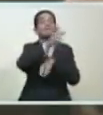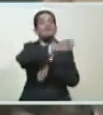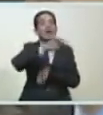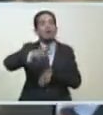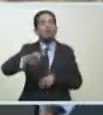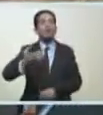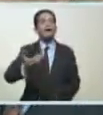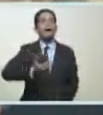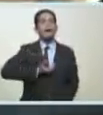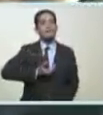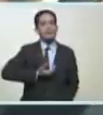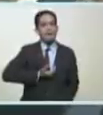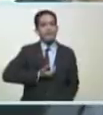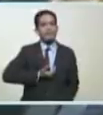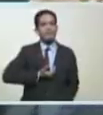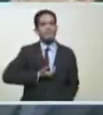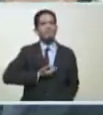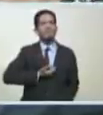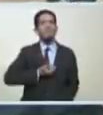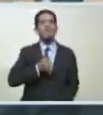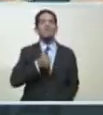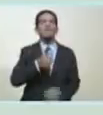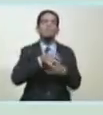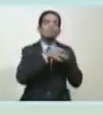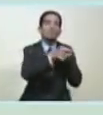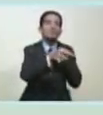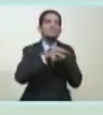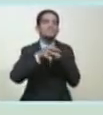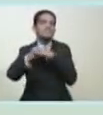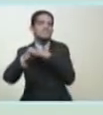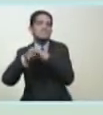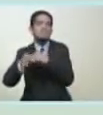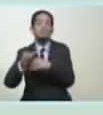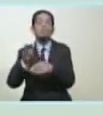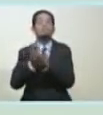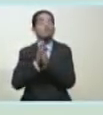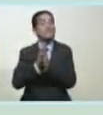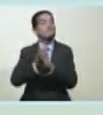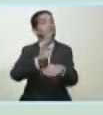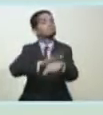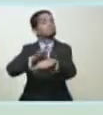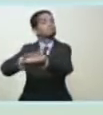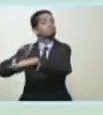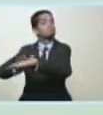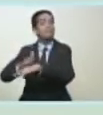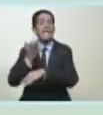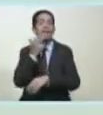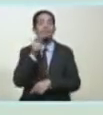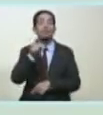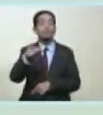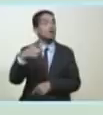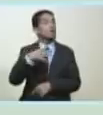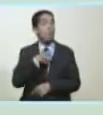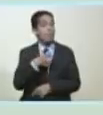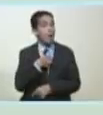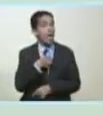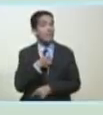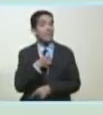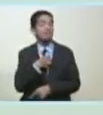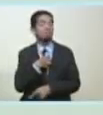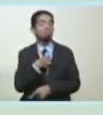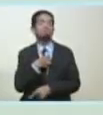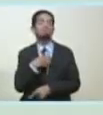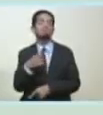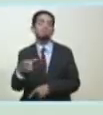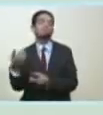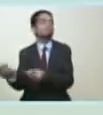alcaldesas, por estado, por municipio, llamen al botón y el que no pueda se le quita el permiso, se le retira y se